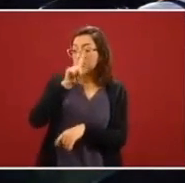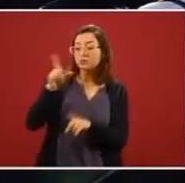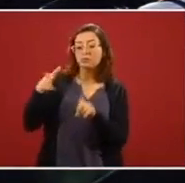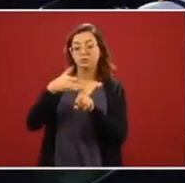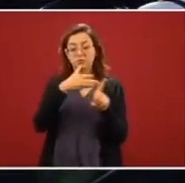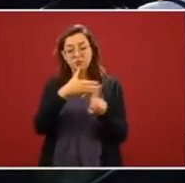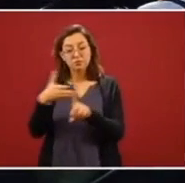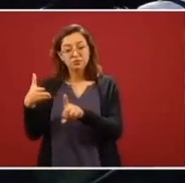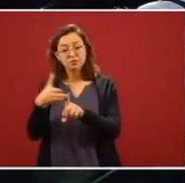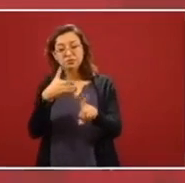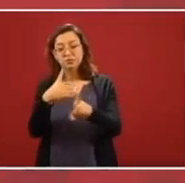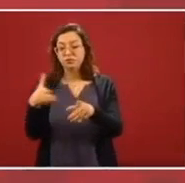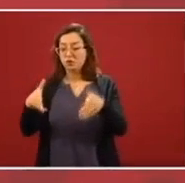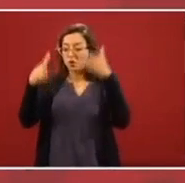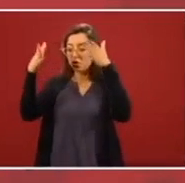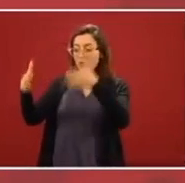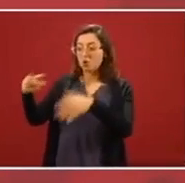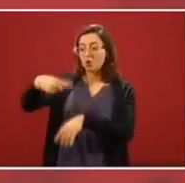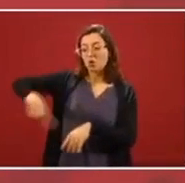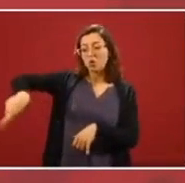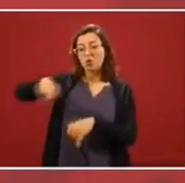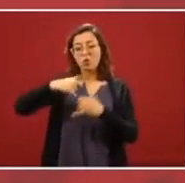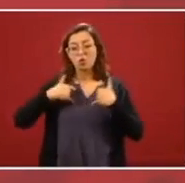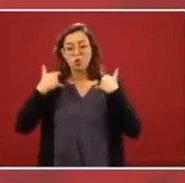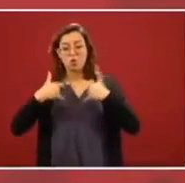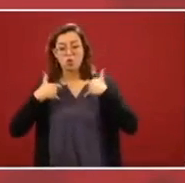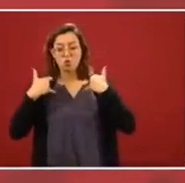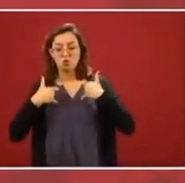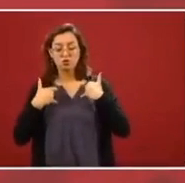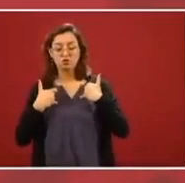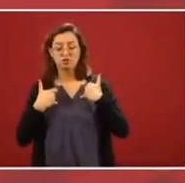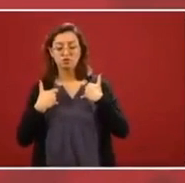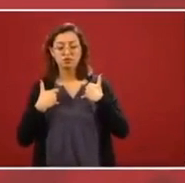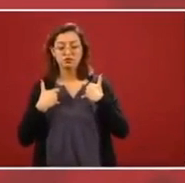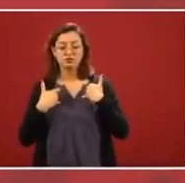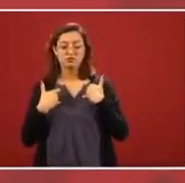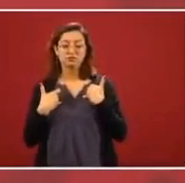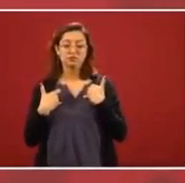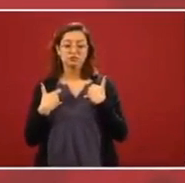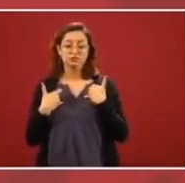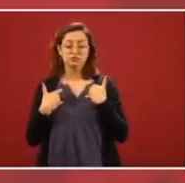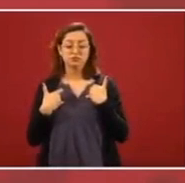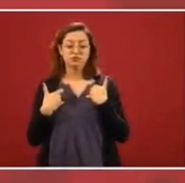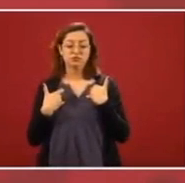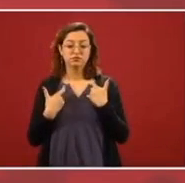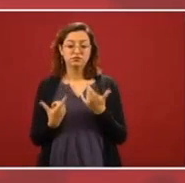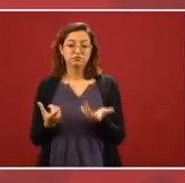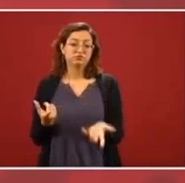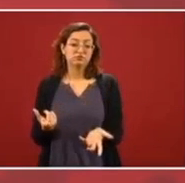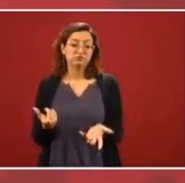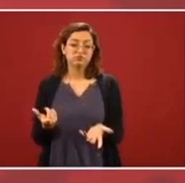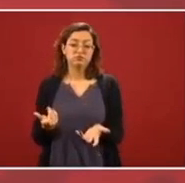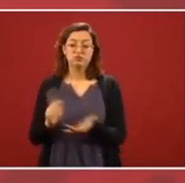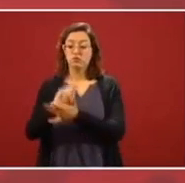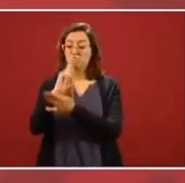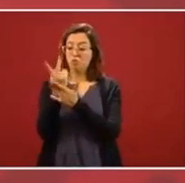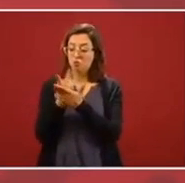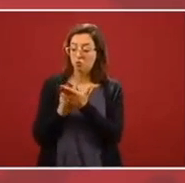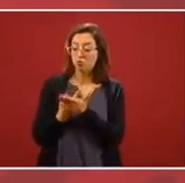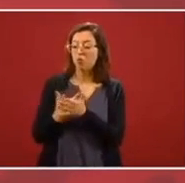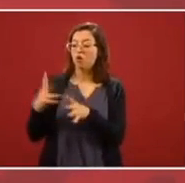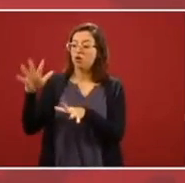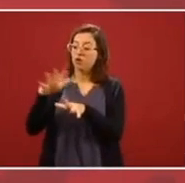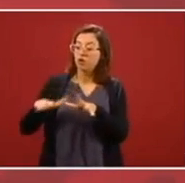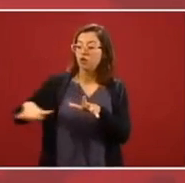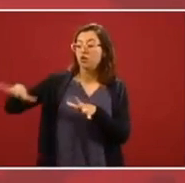orientation dirigida a los jóvenes that is va directed acompañada to the people de programas de bienestar para los